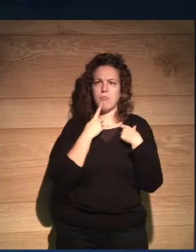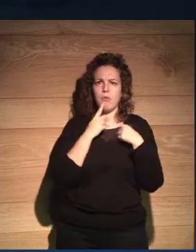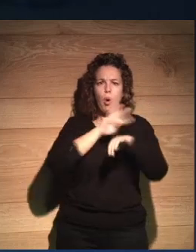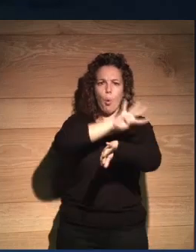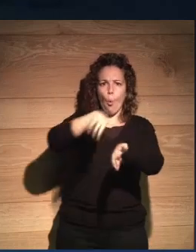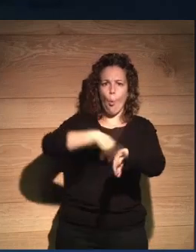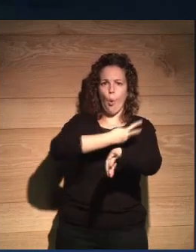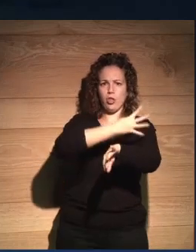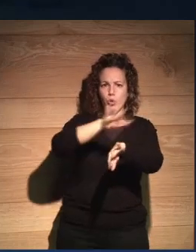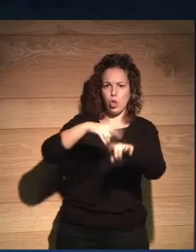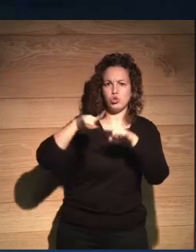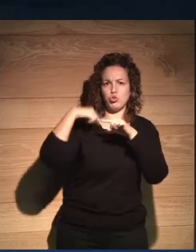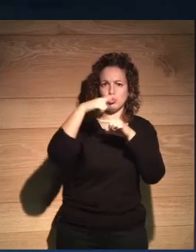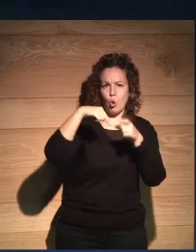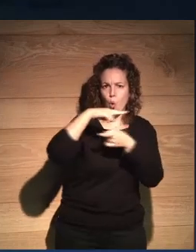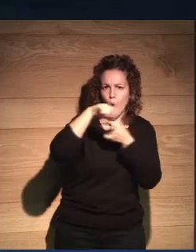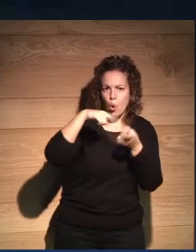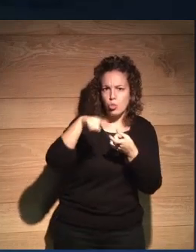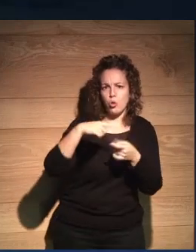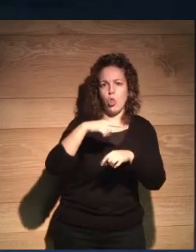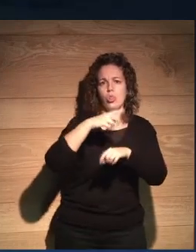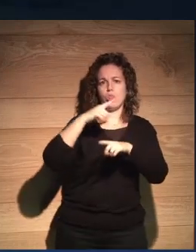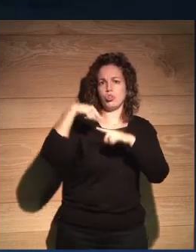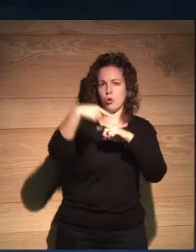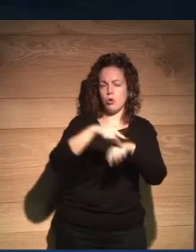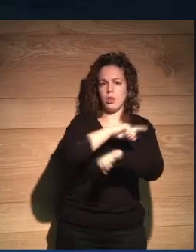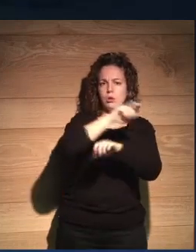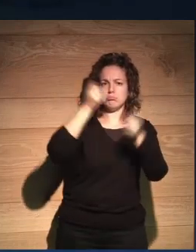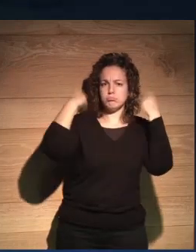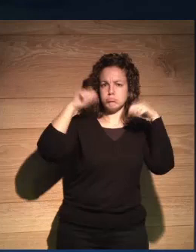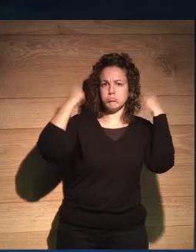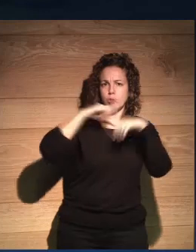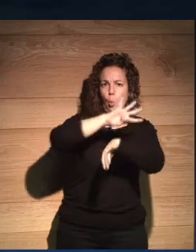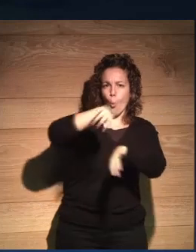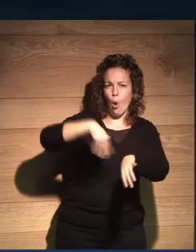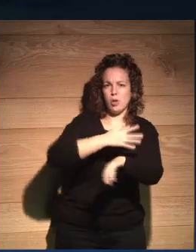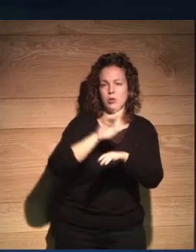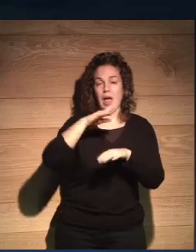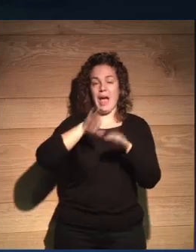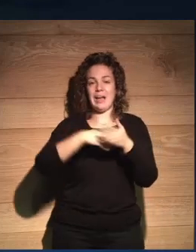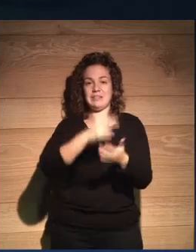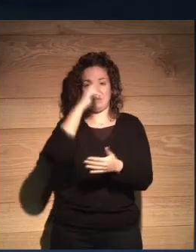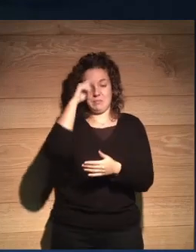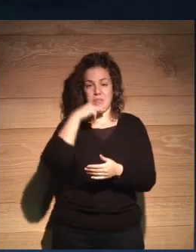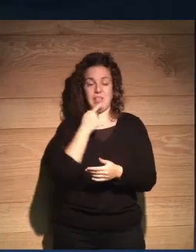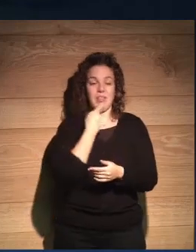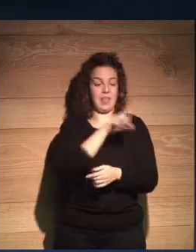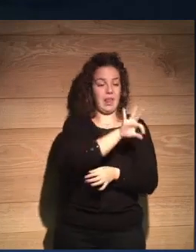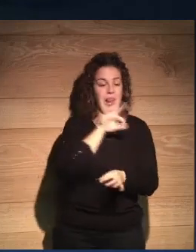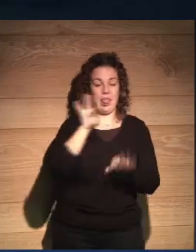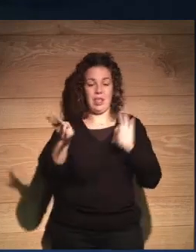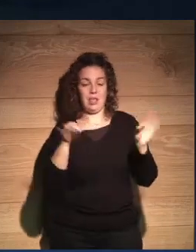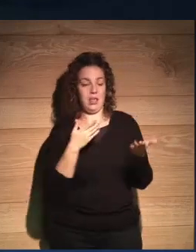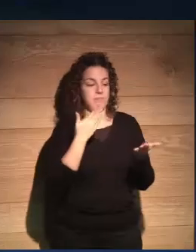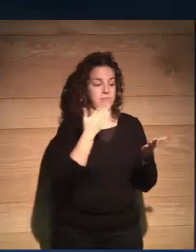4 horas diarias al tenis. Esto no lo sabías tú. Hasta que a mis padres le dijeron que tenía que elegir entre el tenis o el seguir